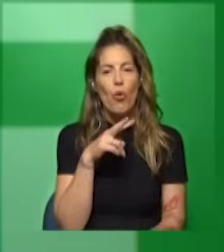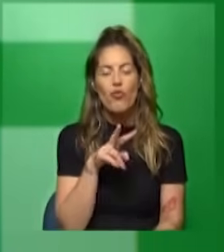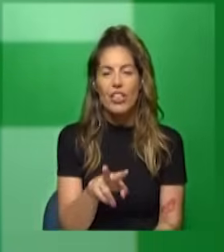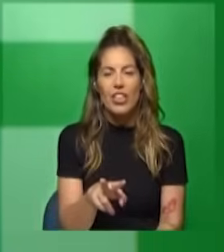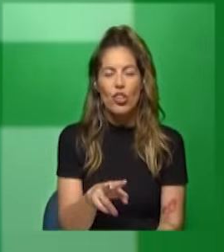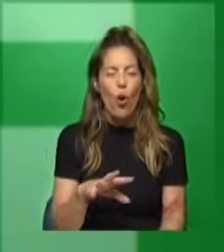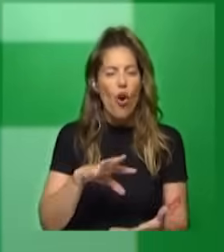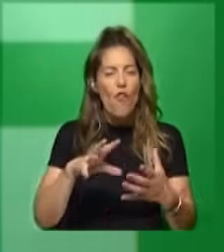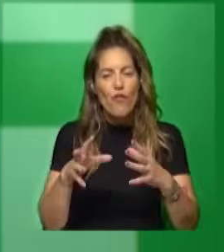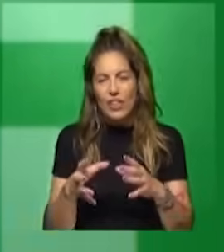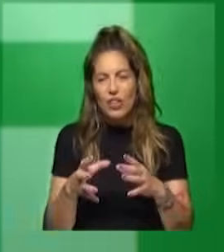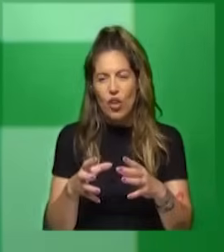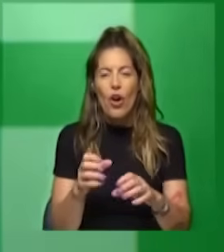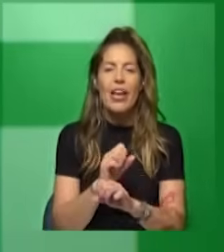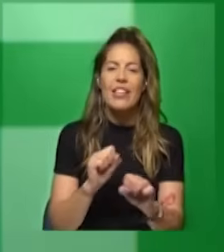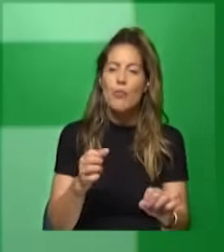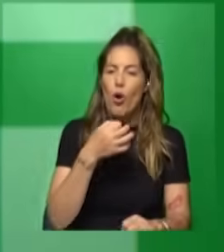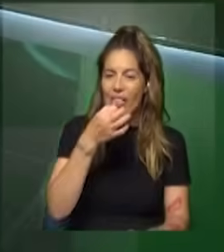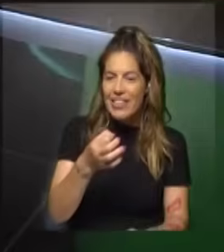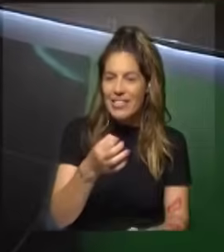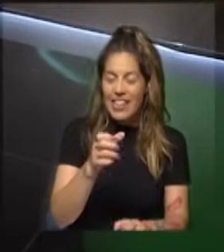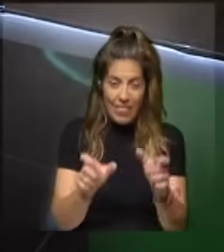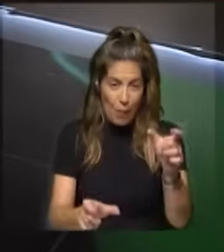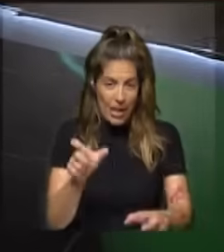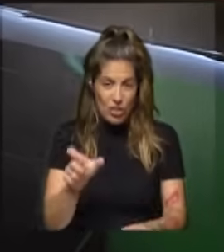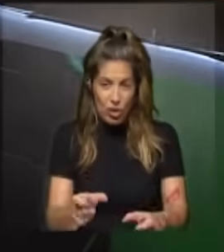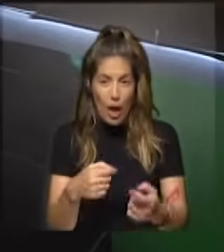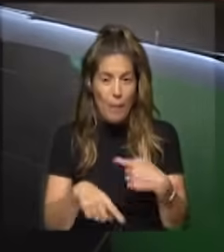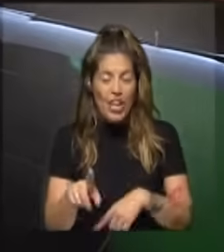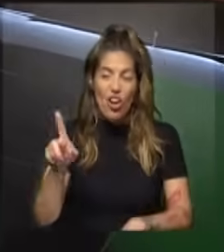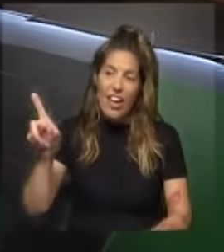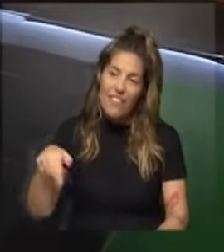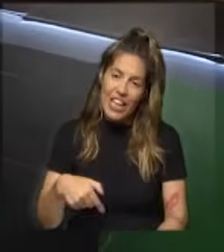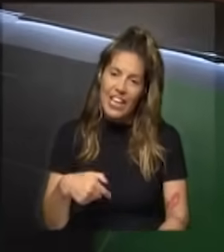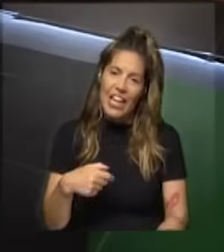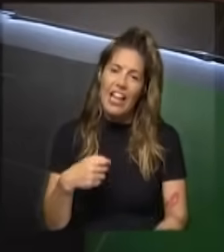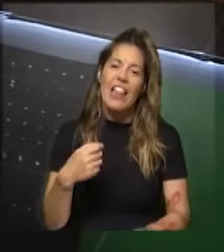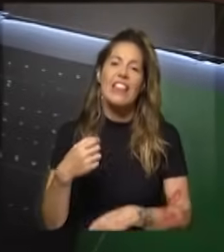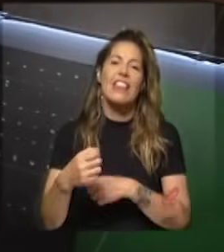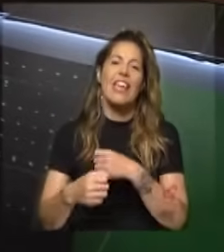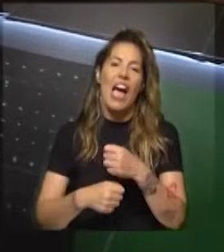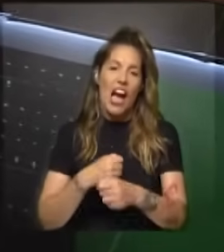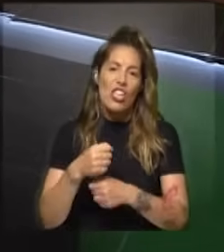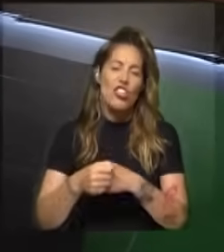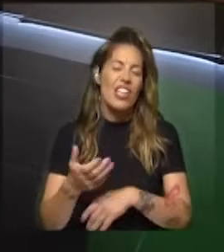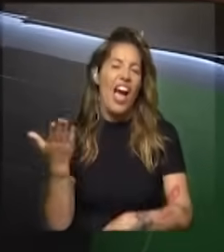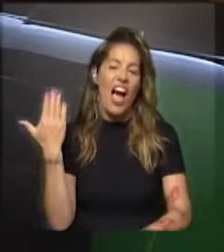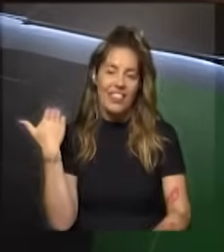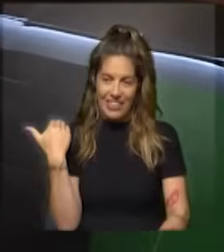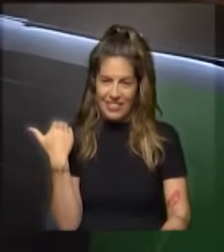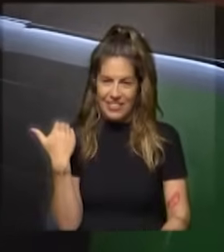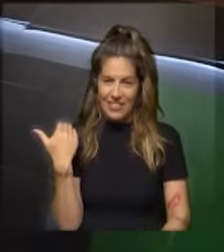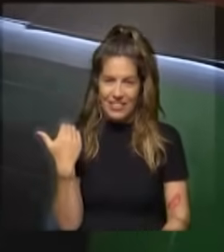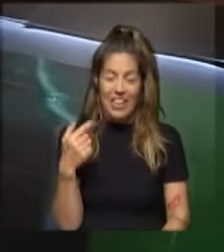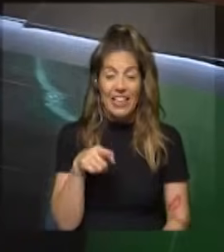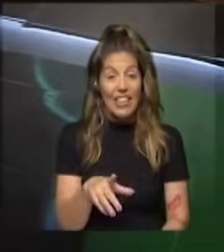un conflicto que se puede decir que es de civilización, pero que viene de muchísimo antes.